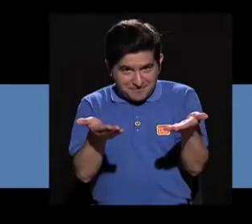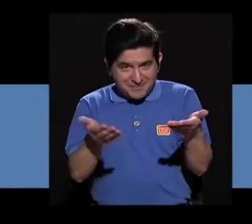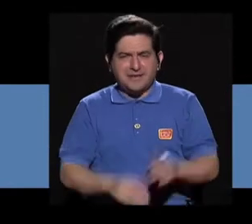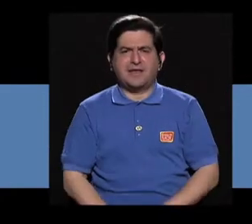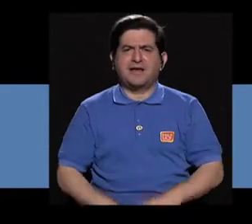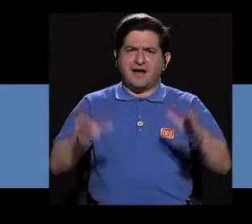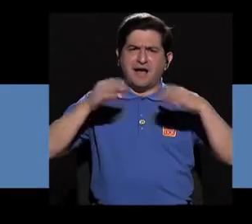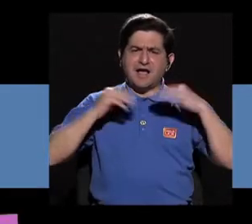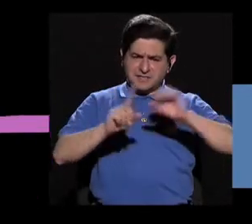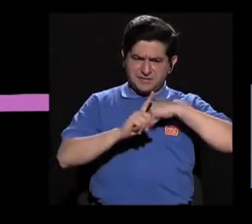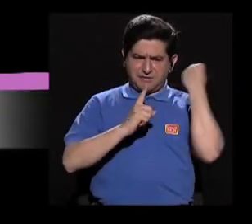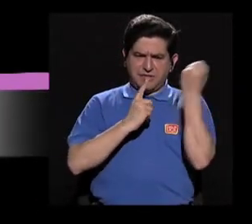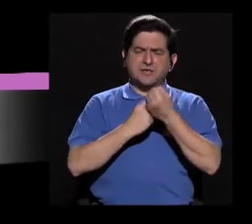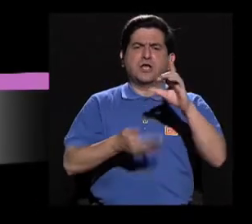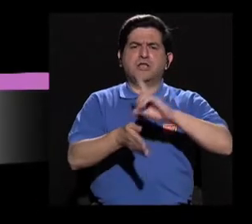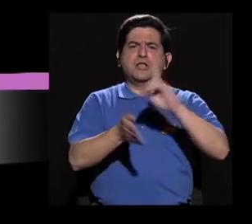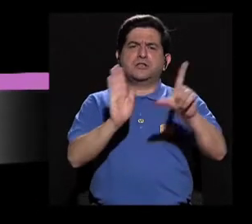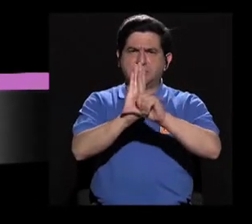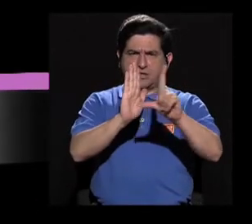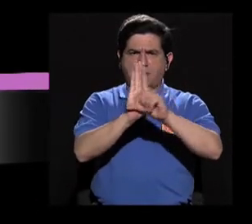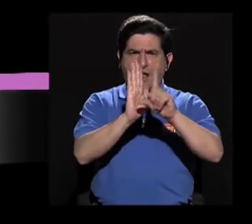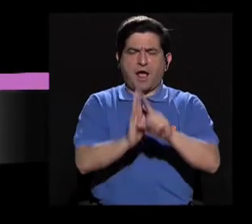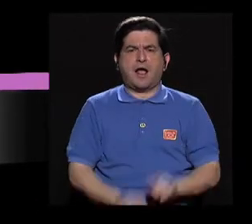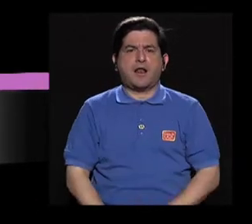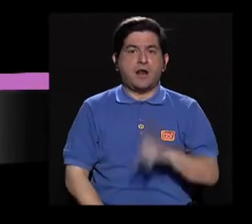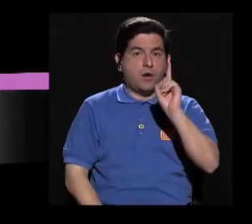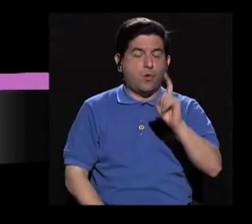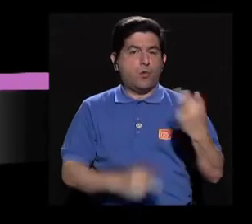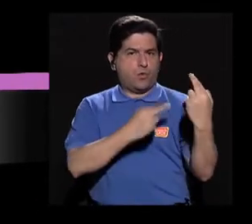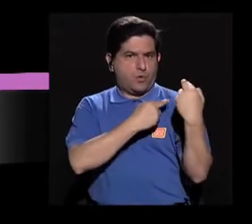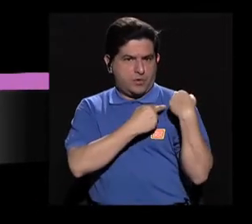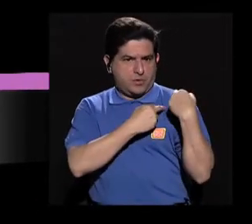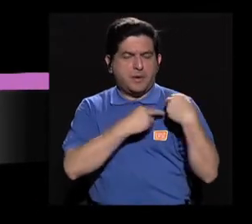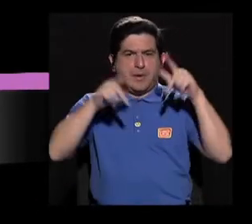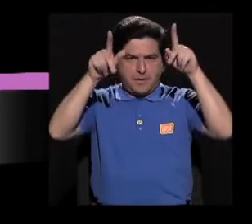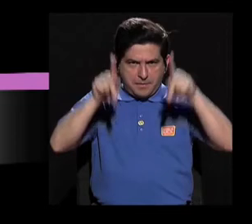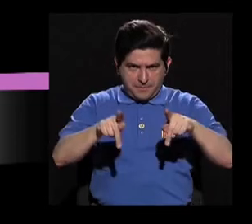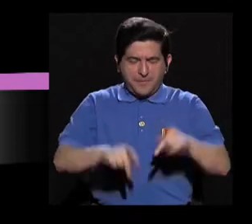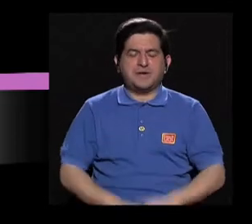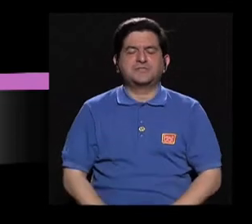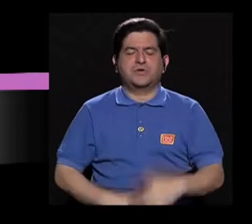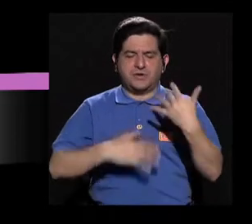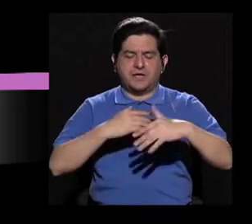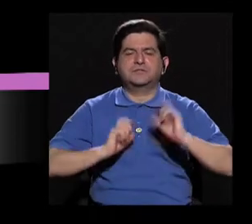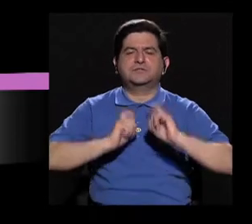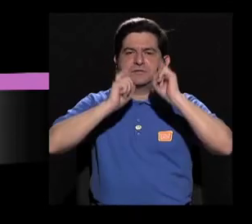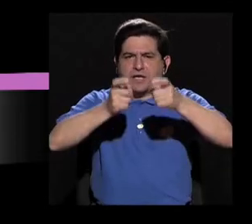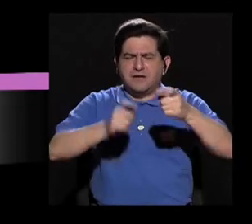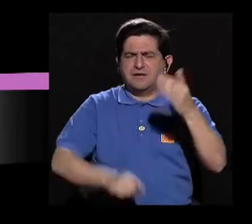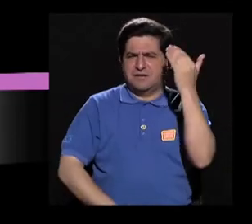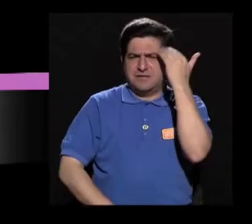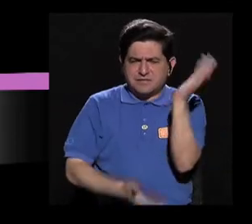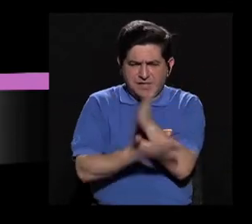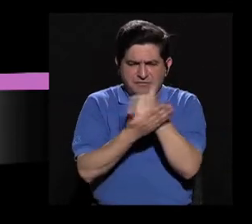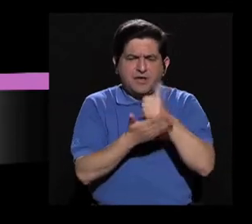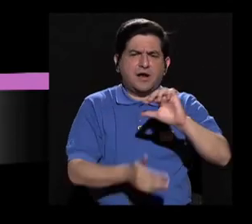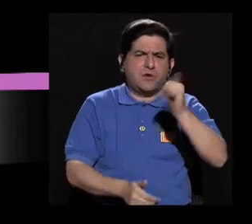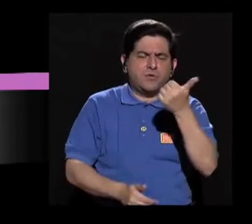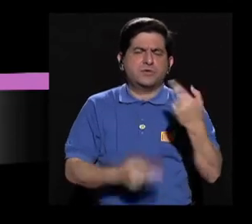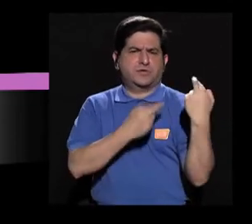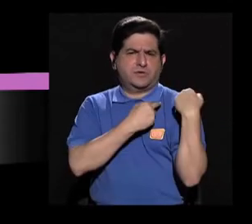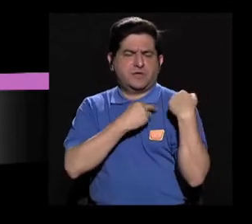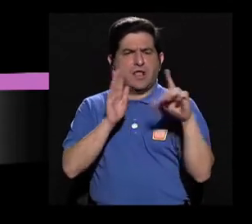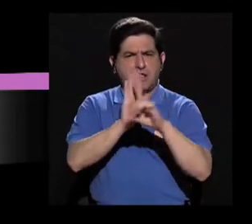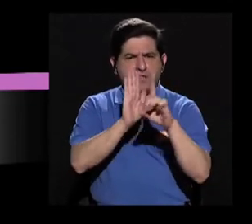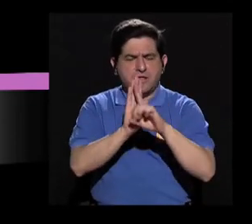Bienvenidos. Aceptar las condiciones médico-legales es uno de los deberes de las personas que van a donar sangre. Conozcamos algunos otros